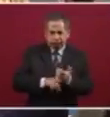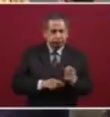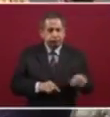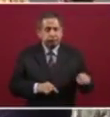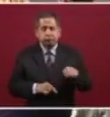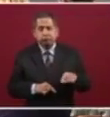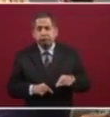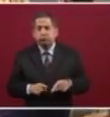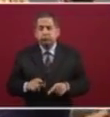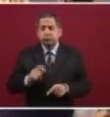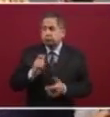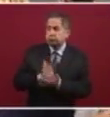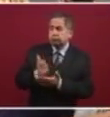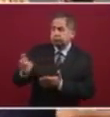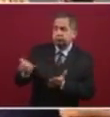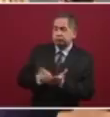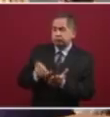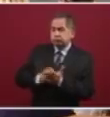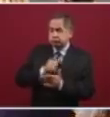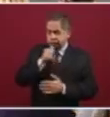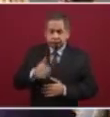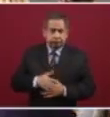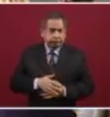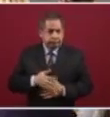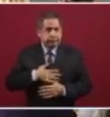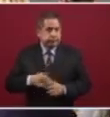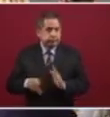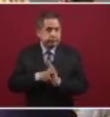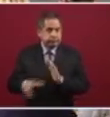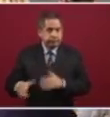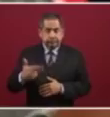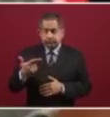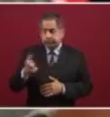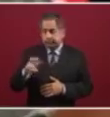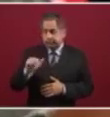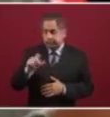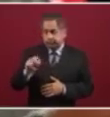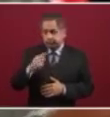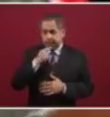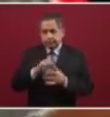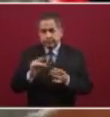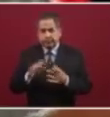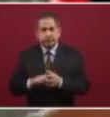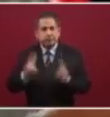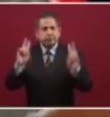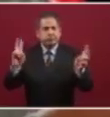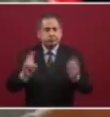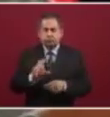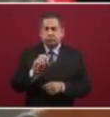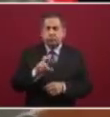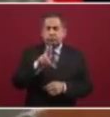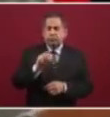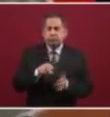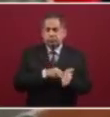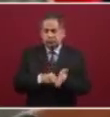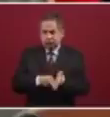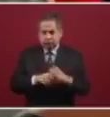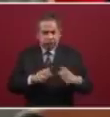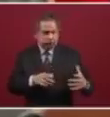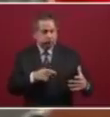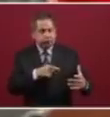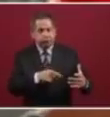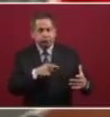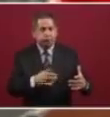evaden impuestos. En el Heraldo de México traemos una nota sobre una que se llama Oro Negro, que evadió impuestos